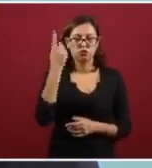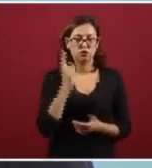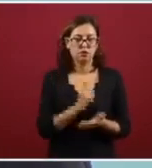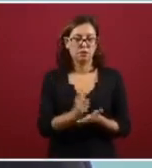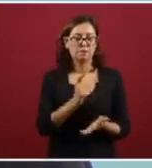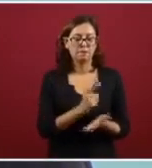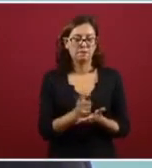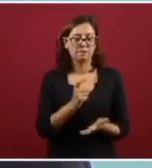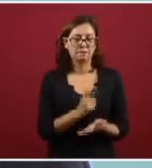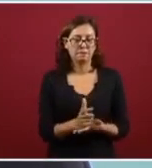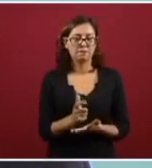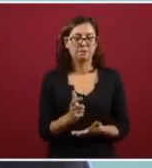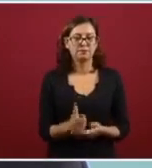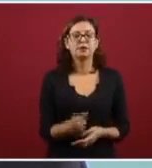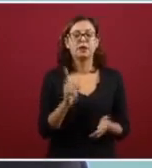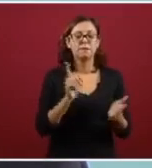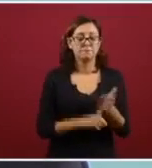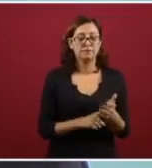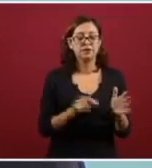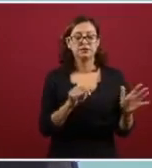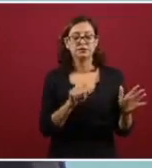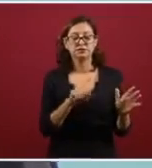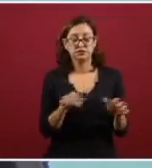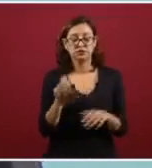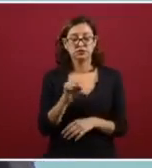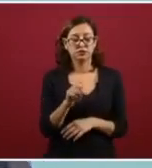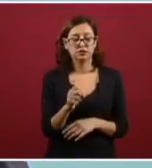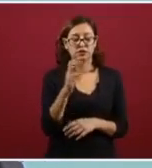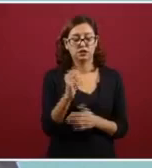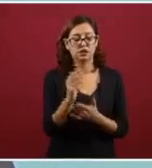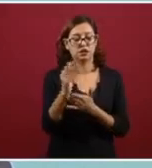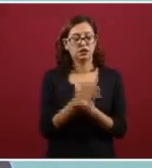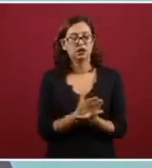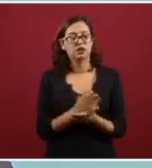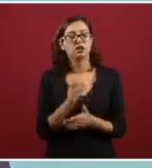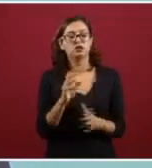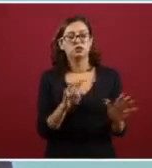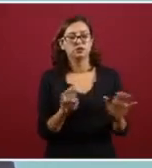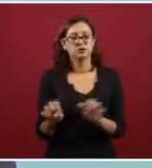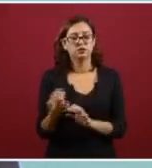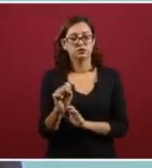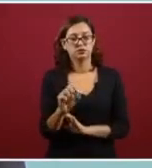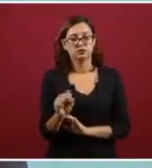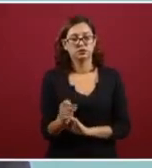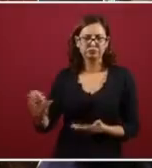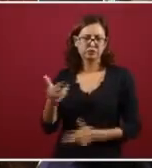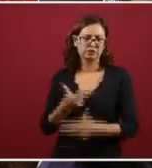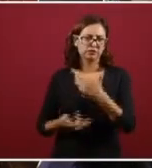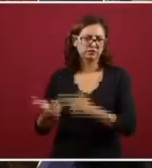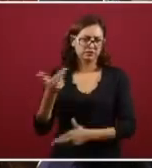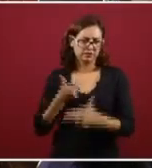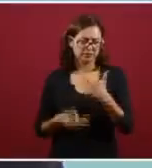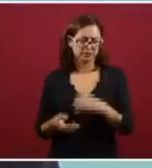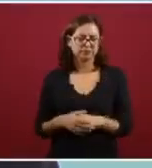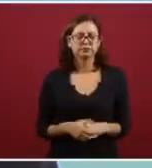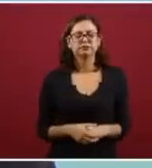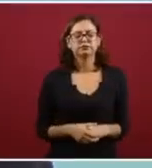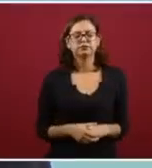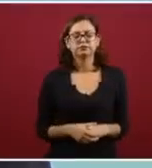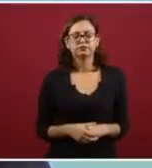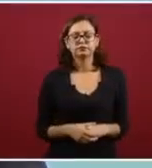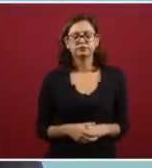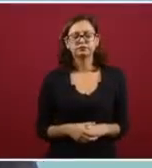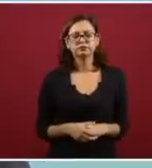pago pasaron de 1.179 a 961 millones de dólares. Aún con